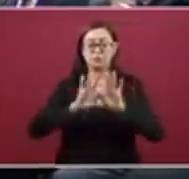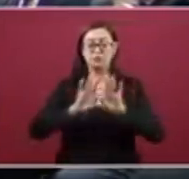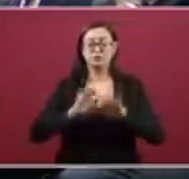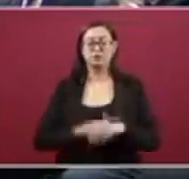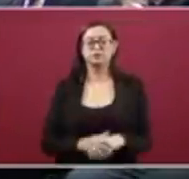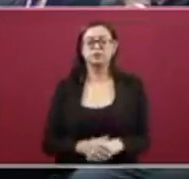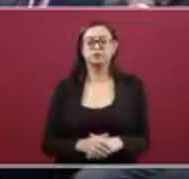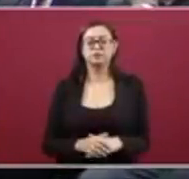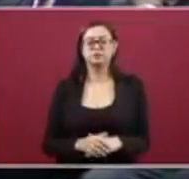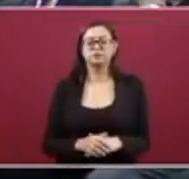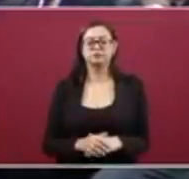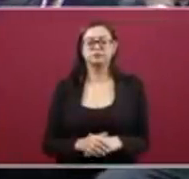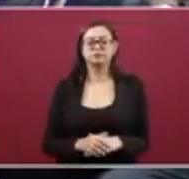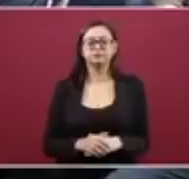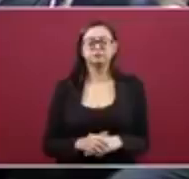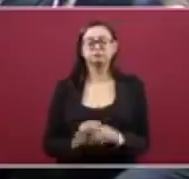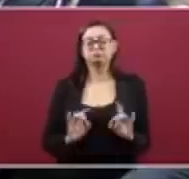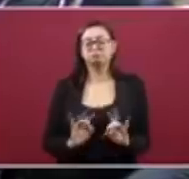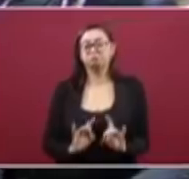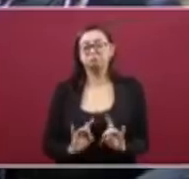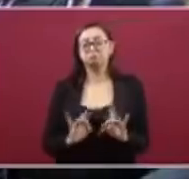que no fue casual